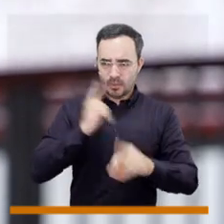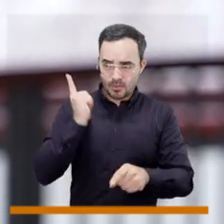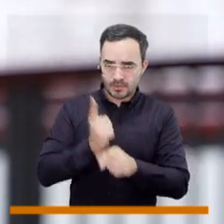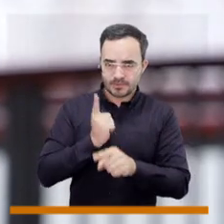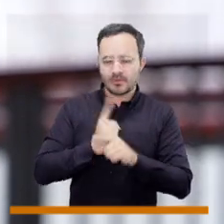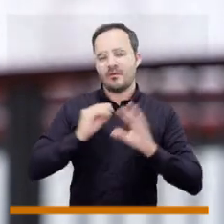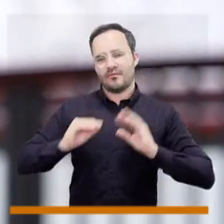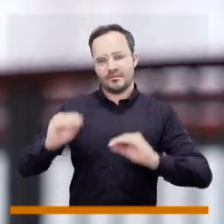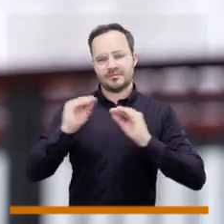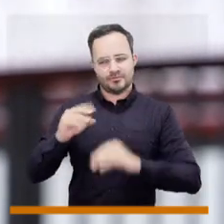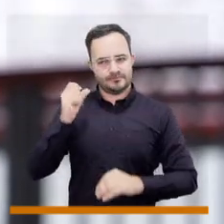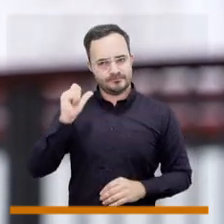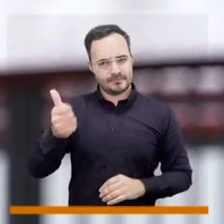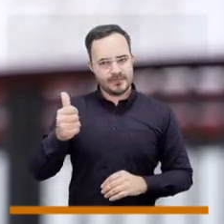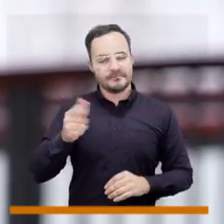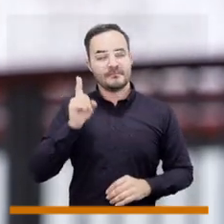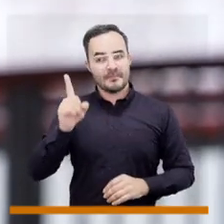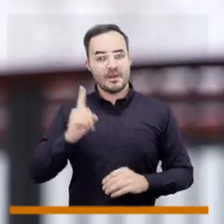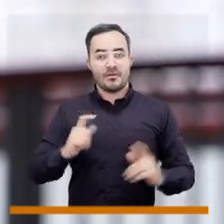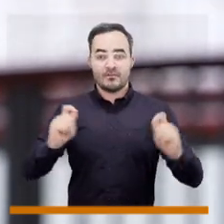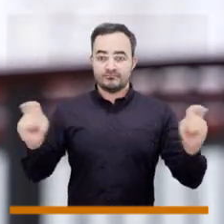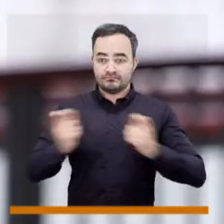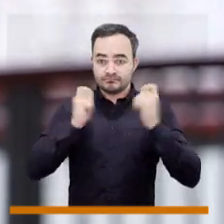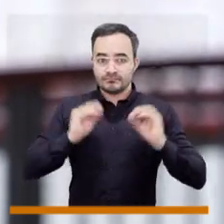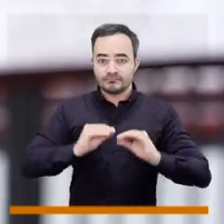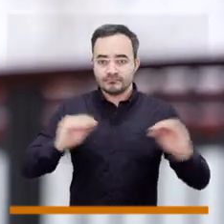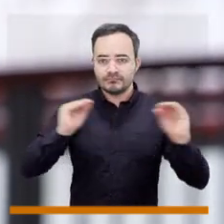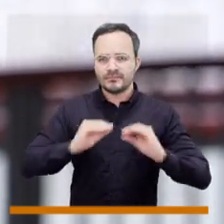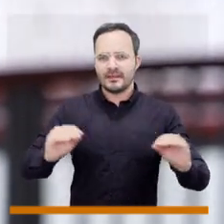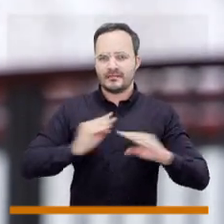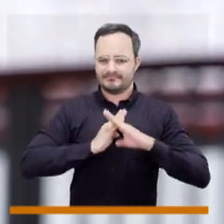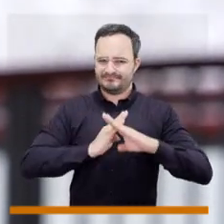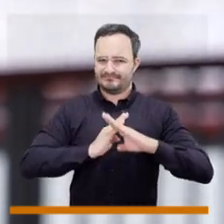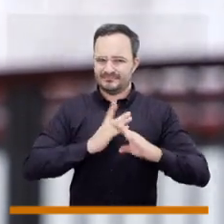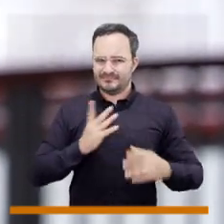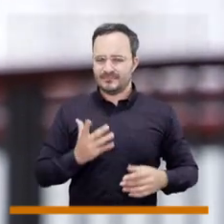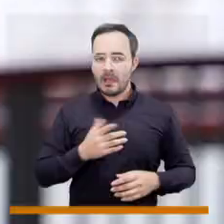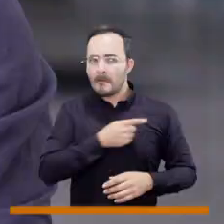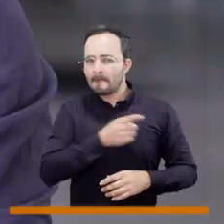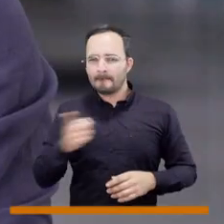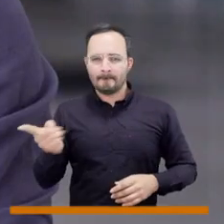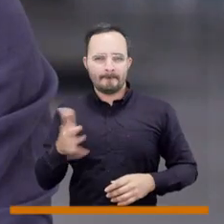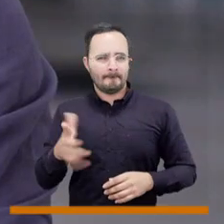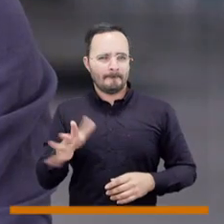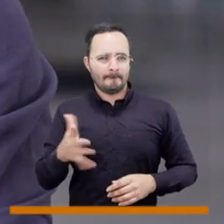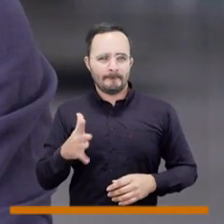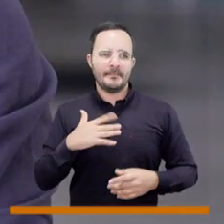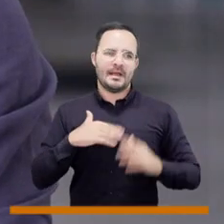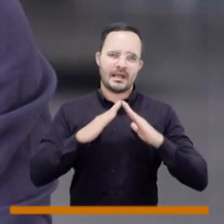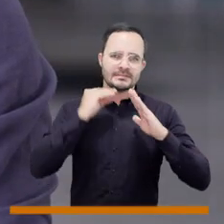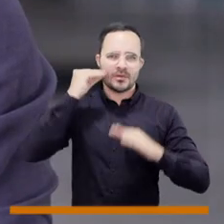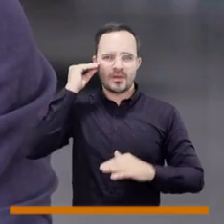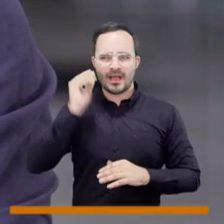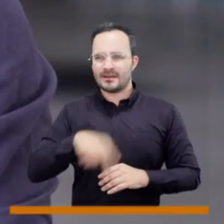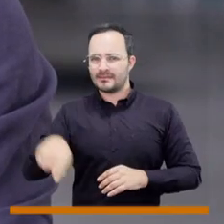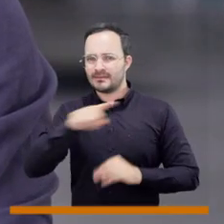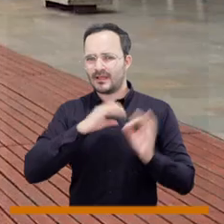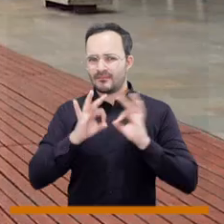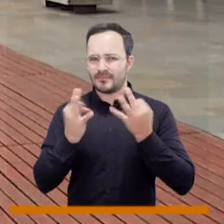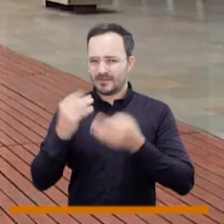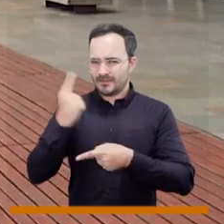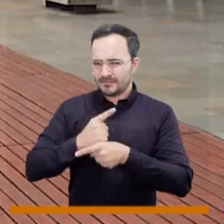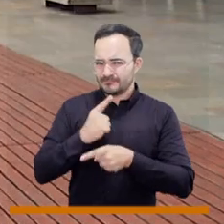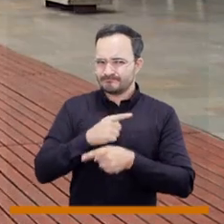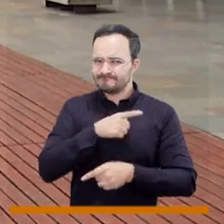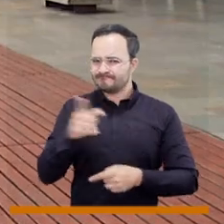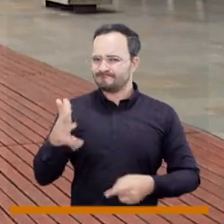que usted lo ha dicho, en la formación. Pero hay que decir que también ese espacio de prevención y formación está fallando en la familia, está fallando en la